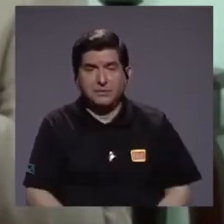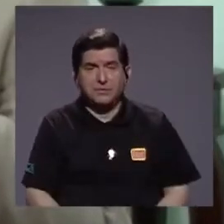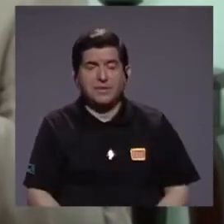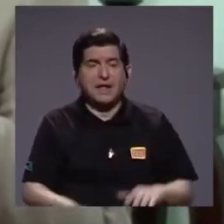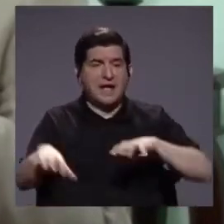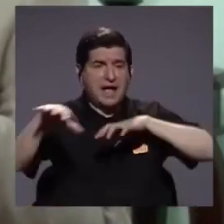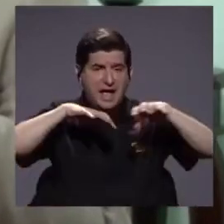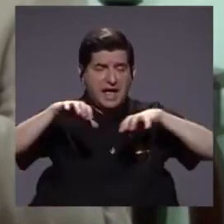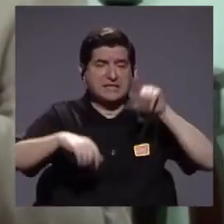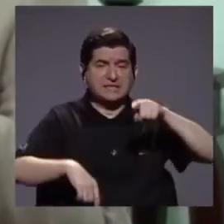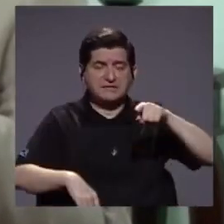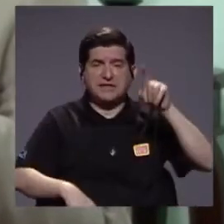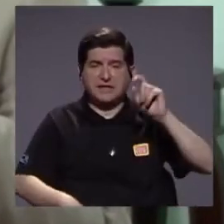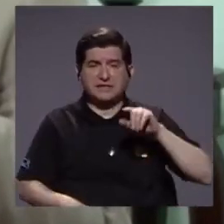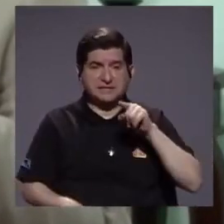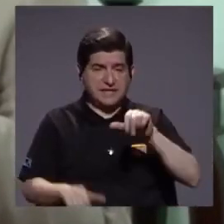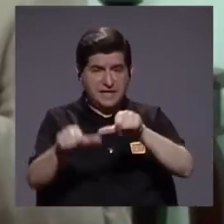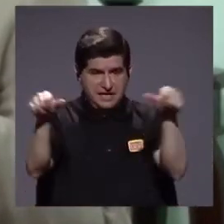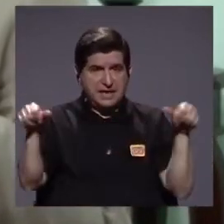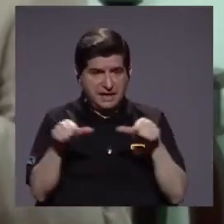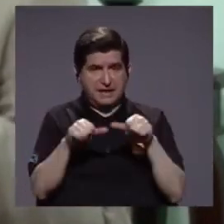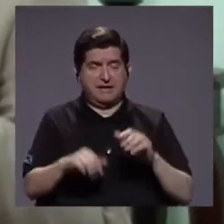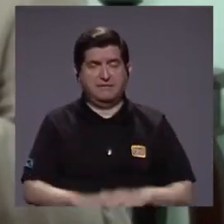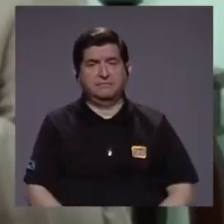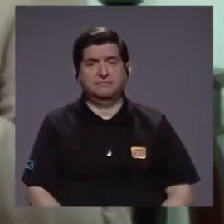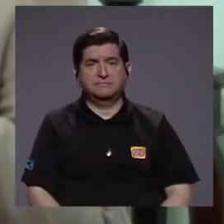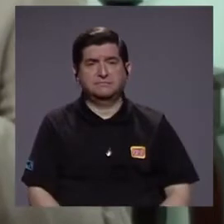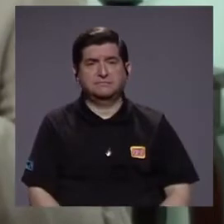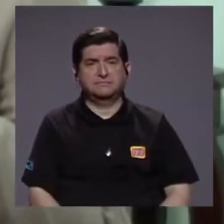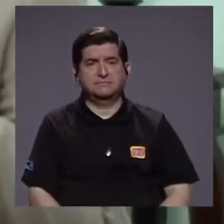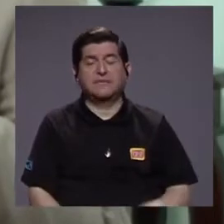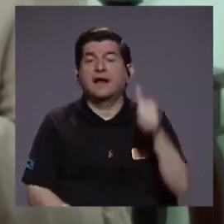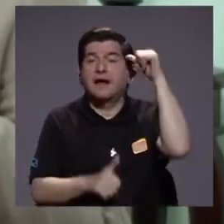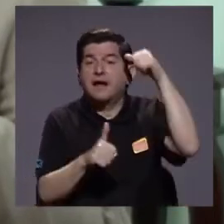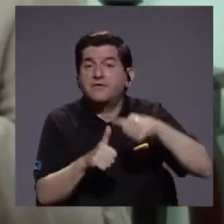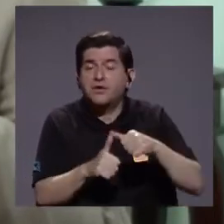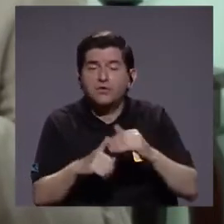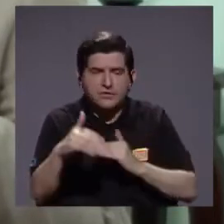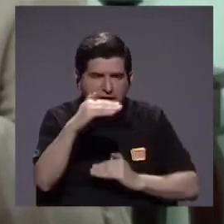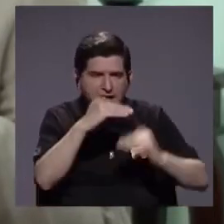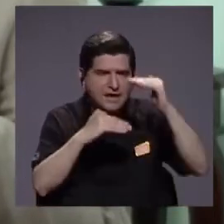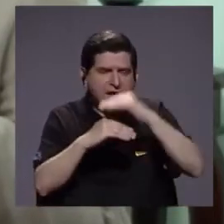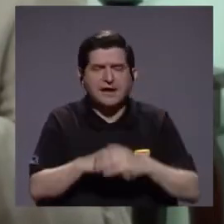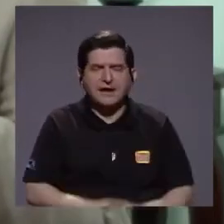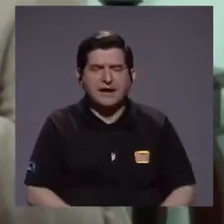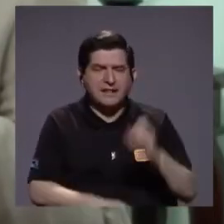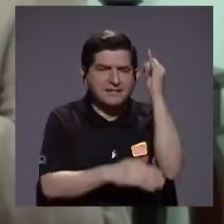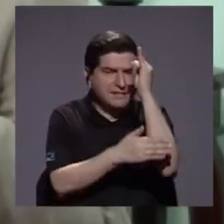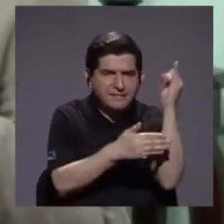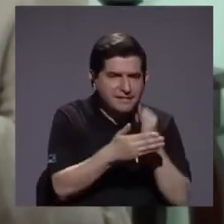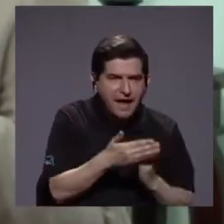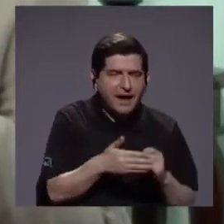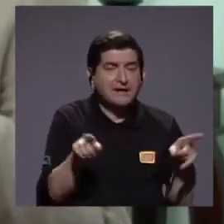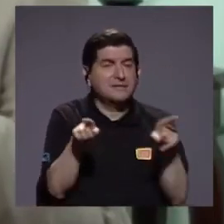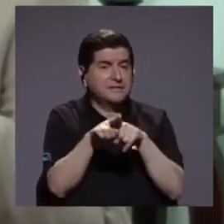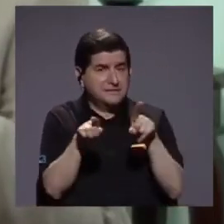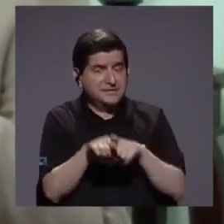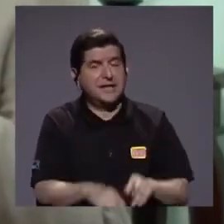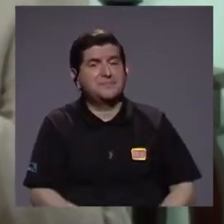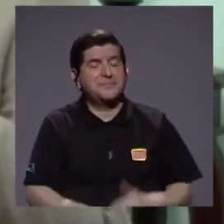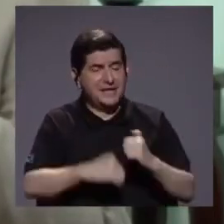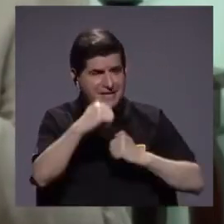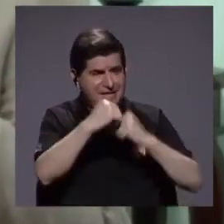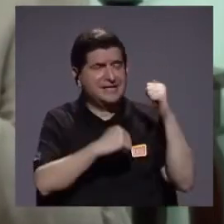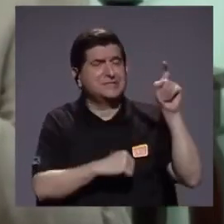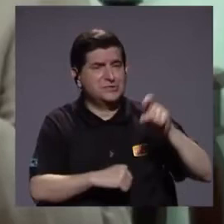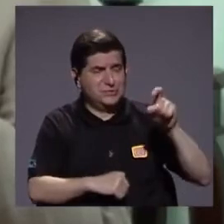las actividades que se realizan en artes dramáticas. Recordemos que el edificio de artes plásticas también debe ser